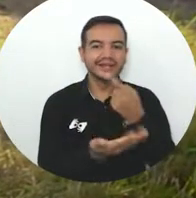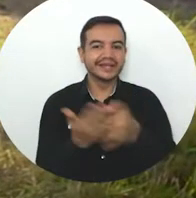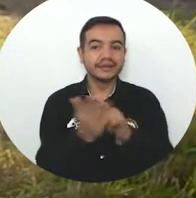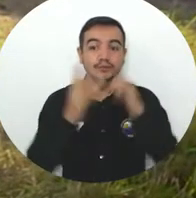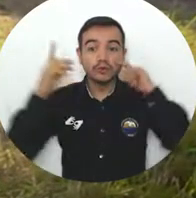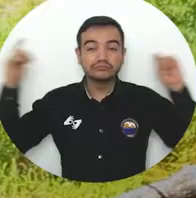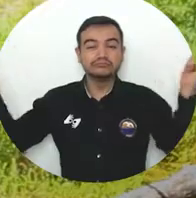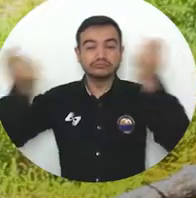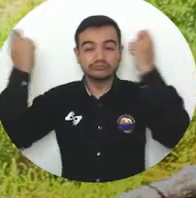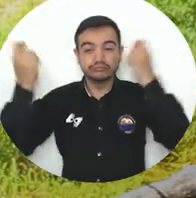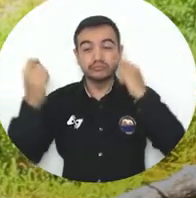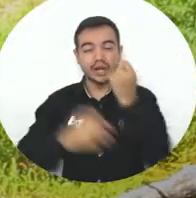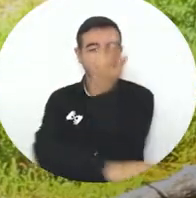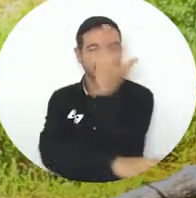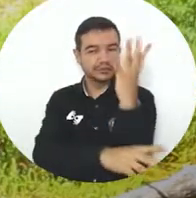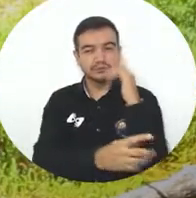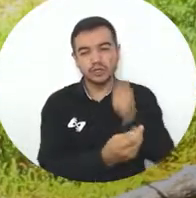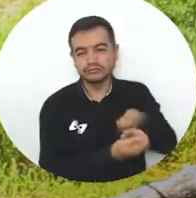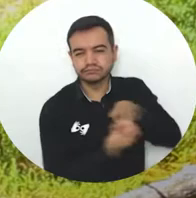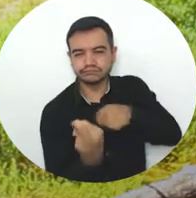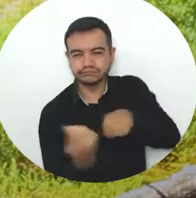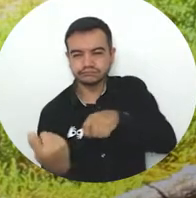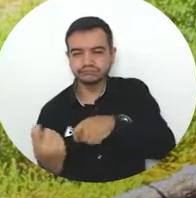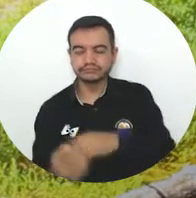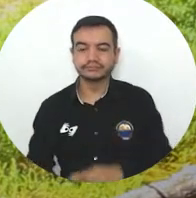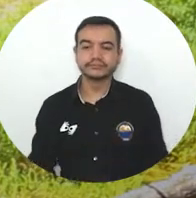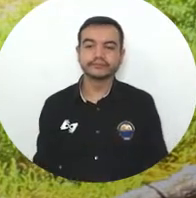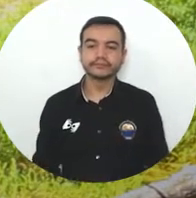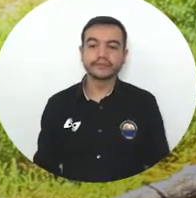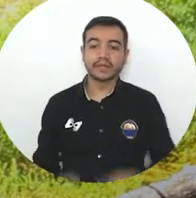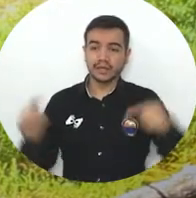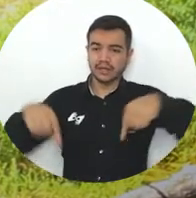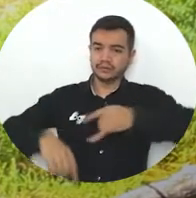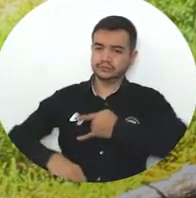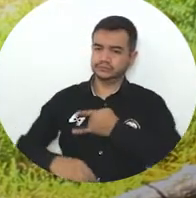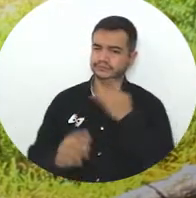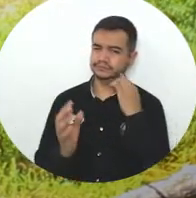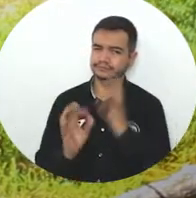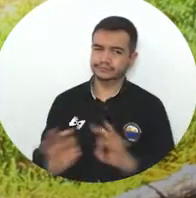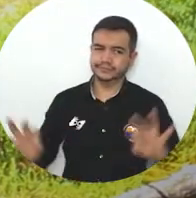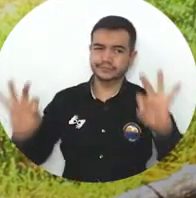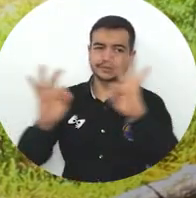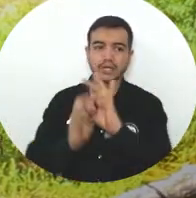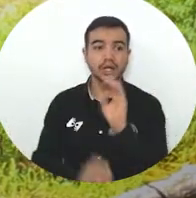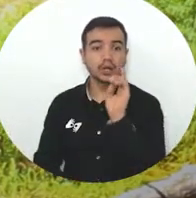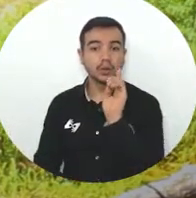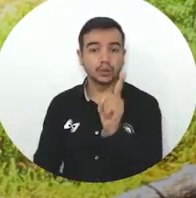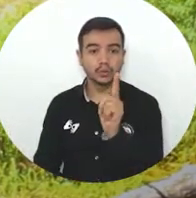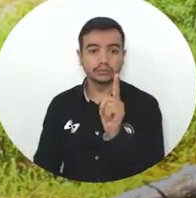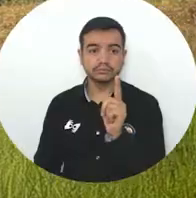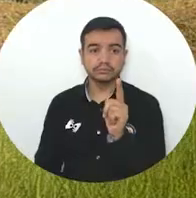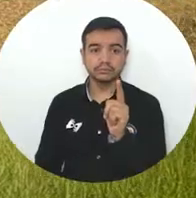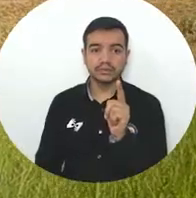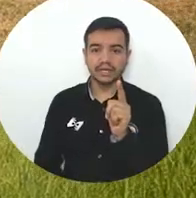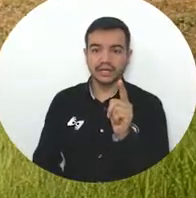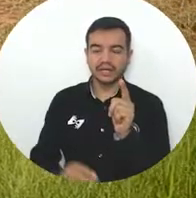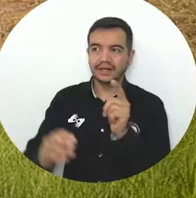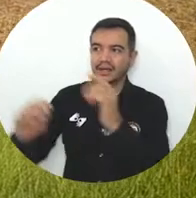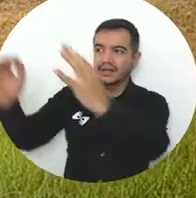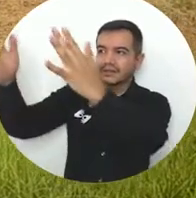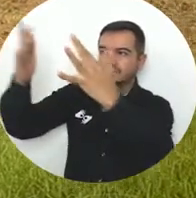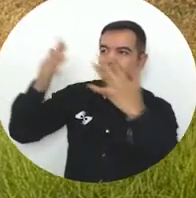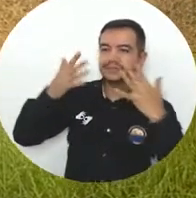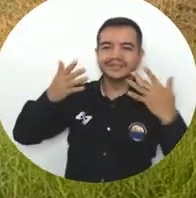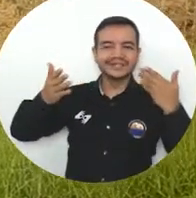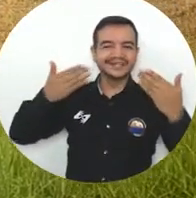lo es una sembratón. Y pues aquí en nuestra universidad es muy importante porque por un lado hace muy, muy buen